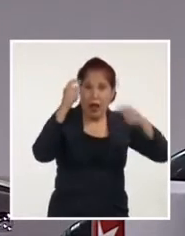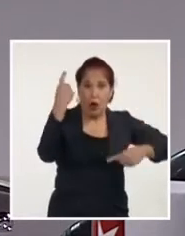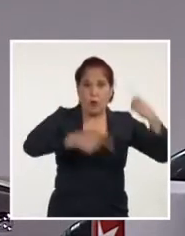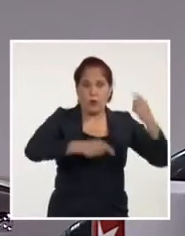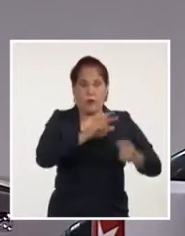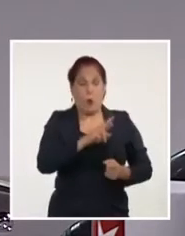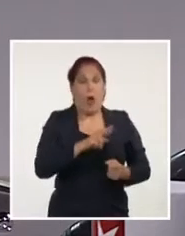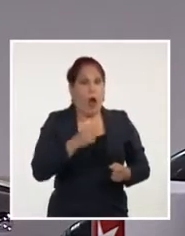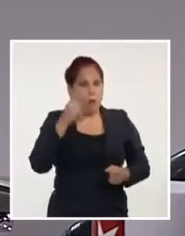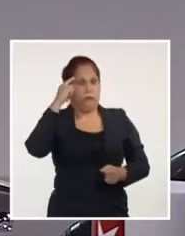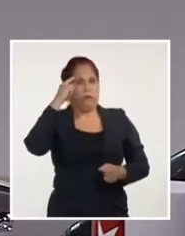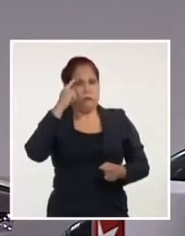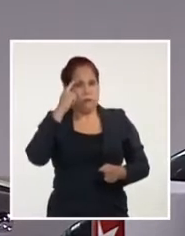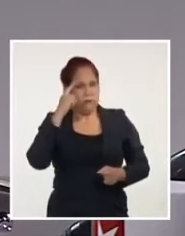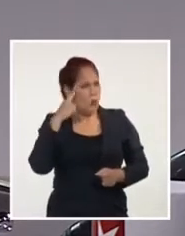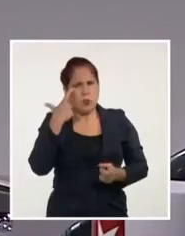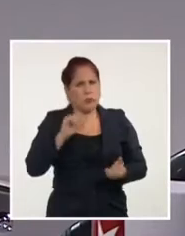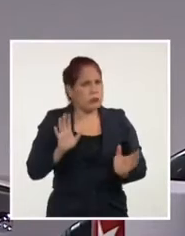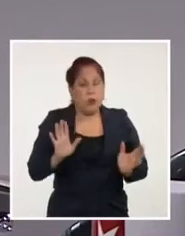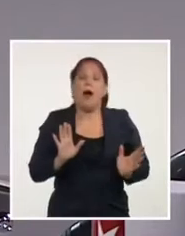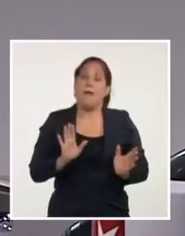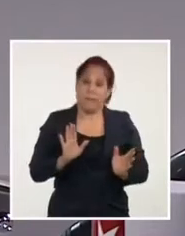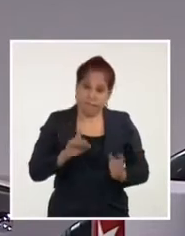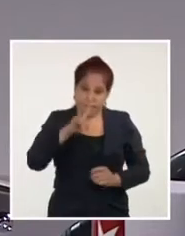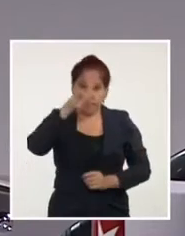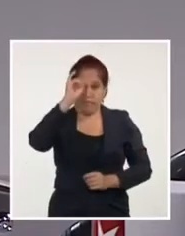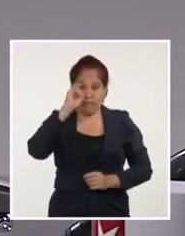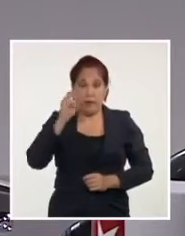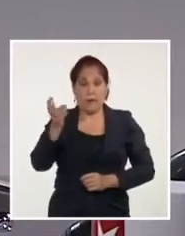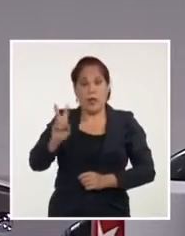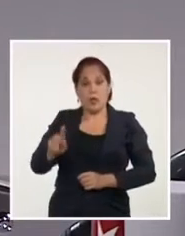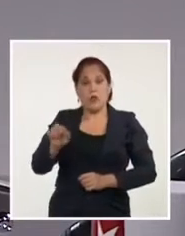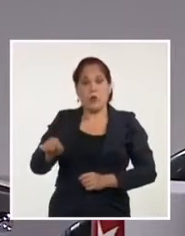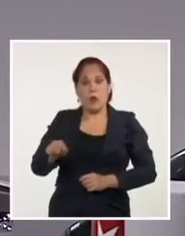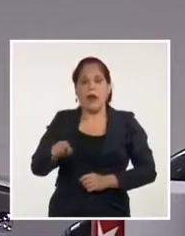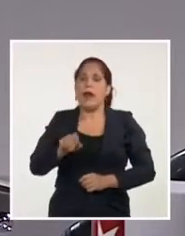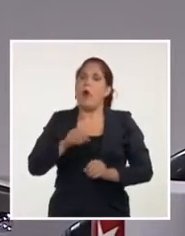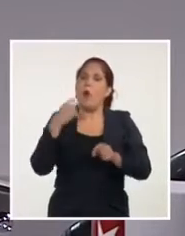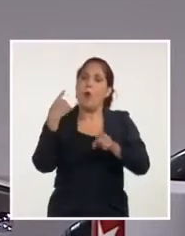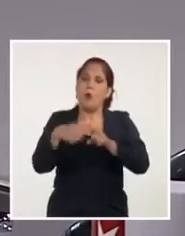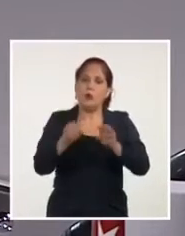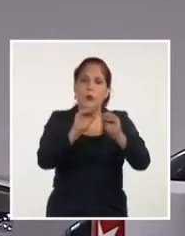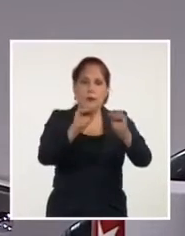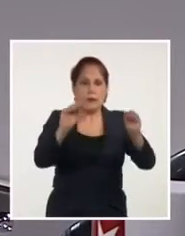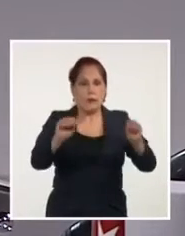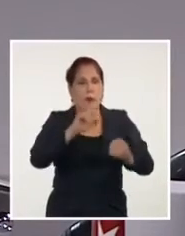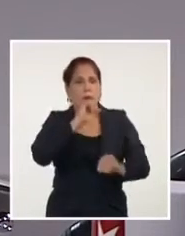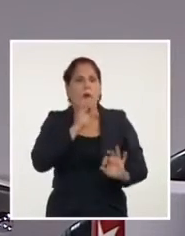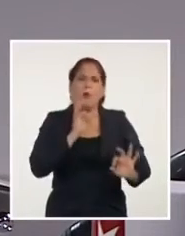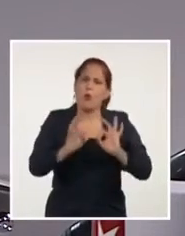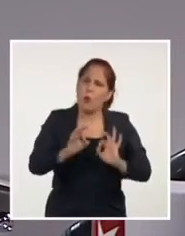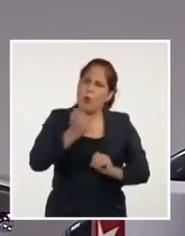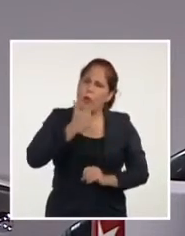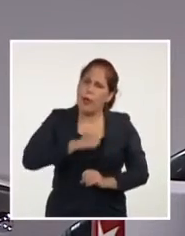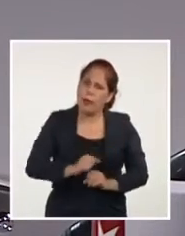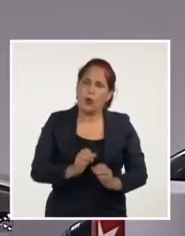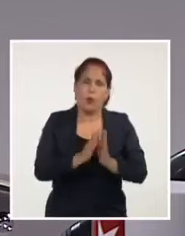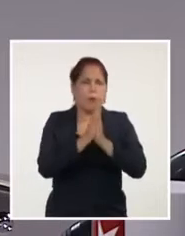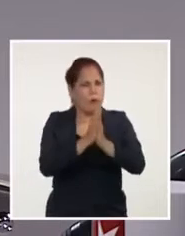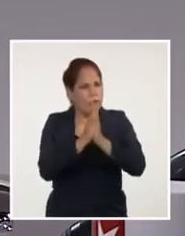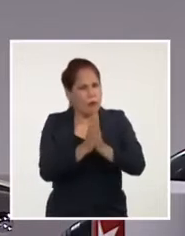el lado bolivariano, se hicieron campañas llamando a las madres a que cuidaran a los hijos, a que evitaran